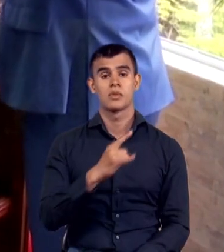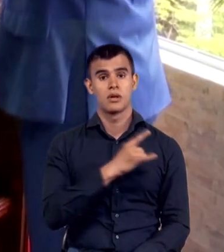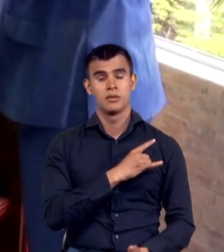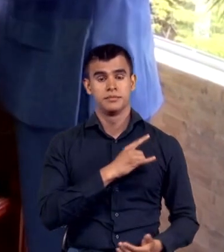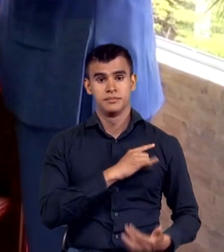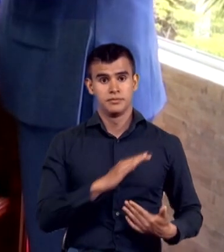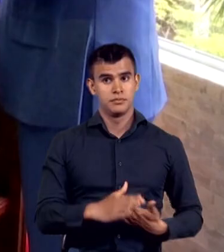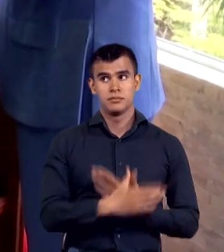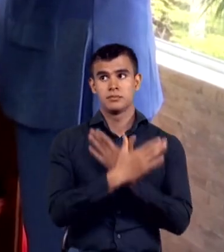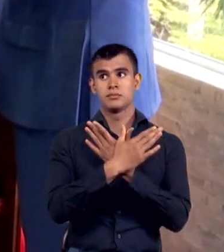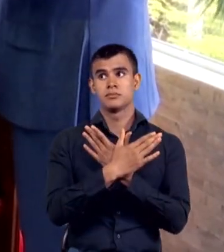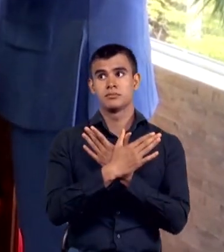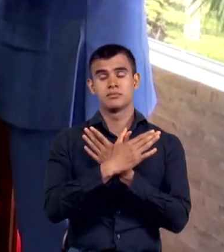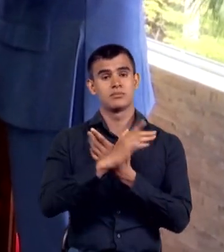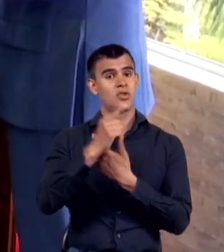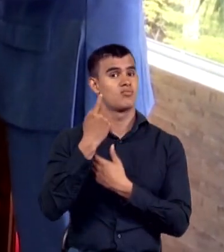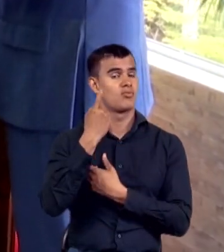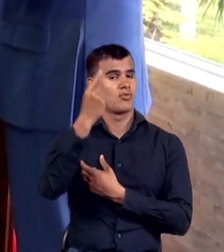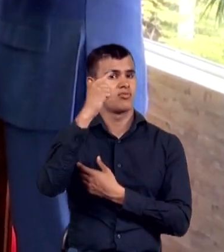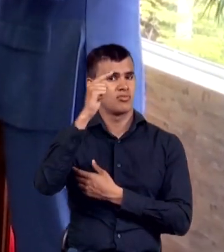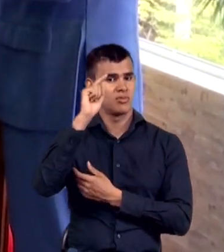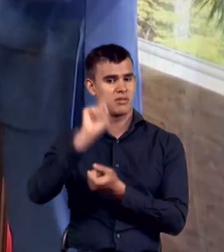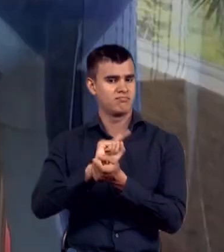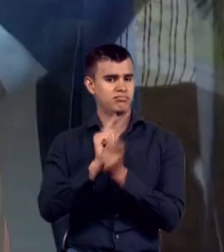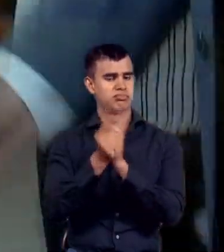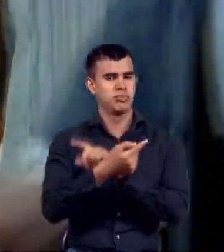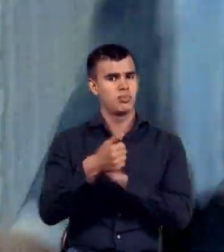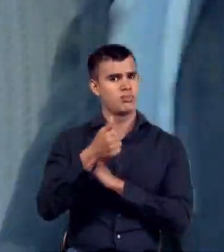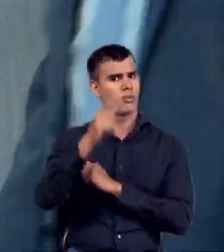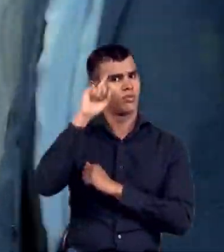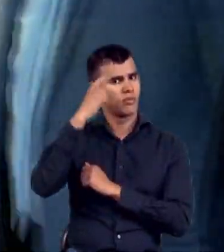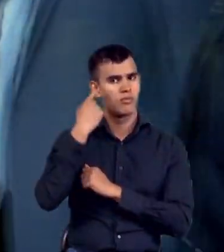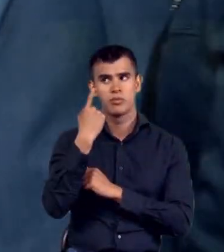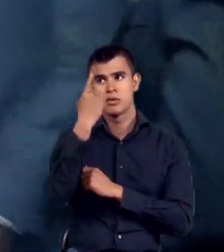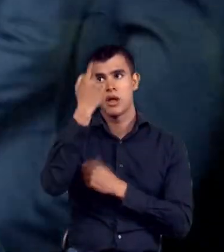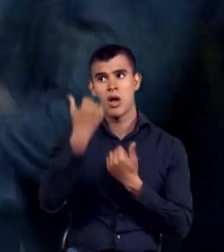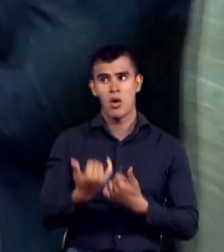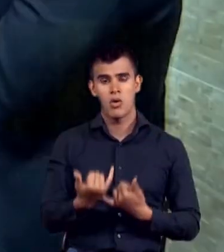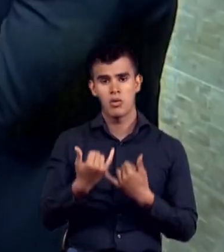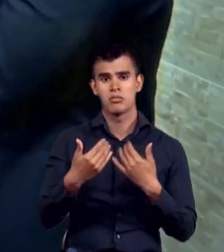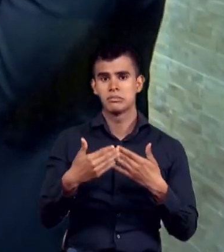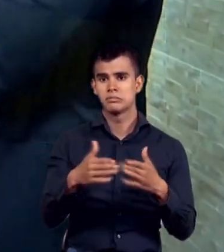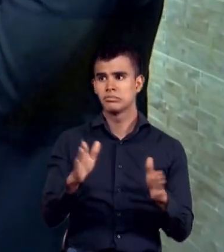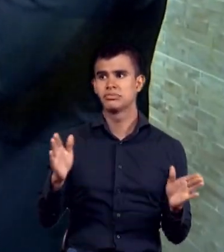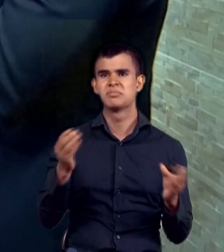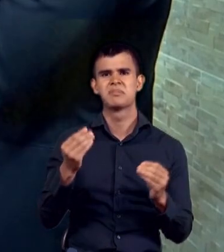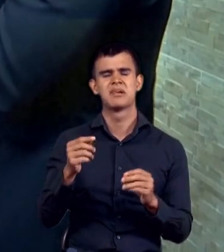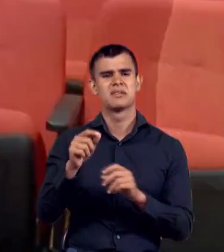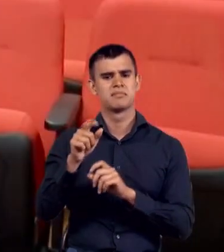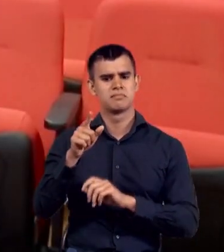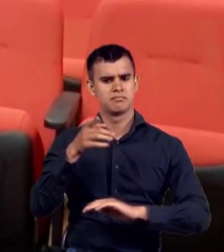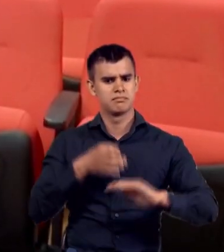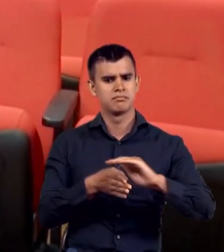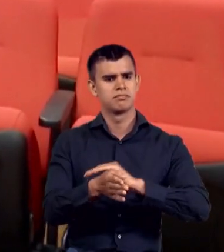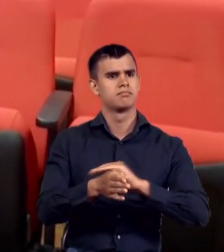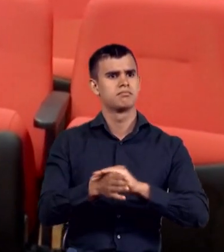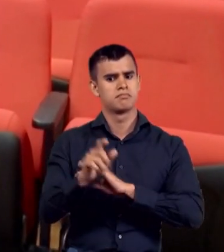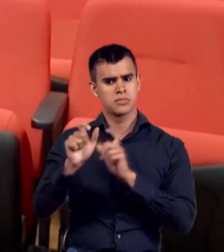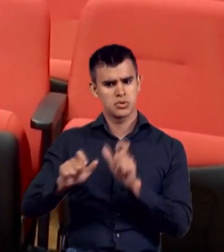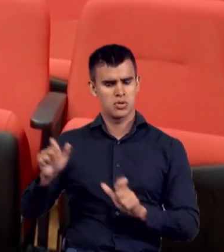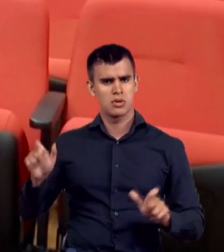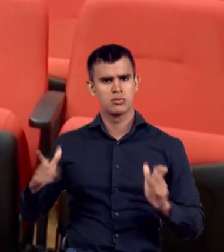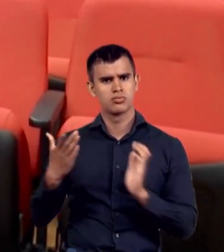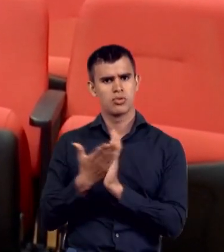La Universidad Santiago de Cali, bajo la política de transformación y buen gobierno, realizó la inauguración del TUSAC, espacio diseñado para que